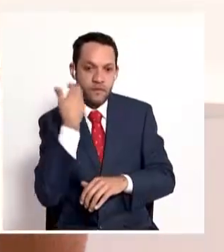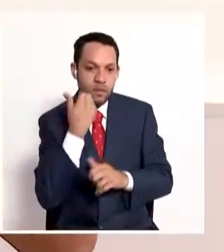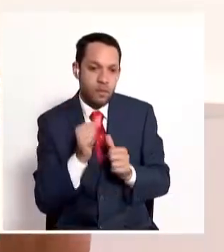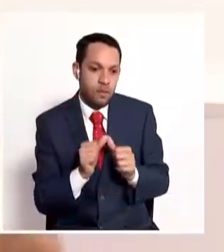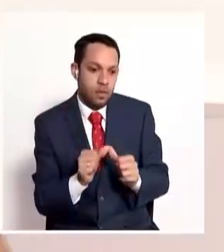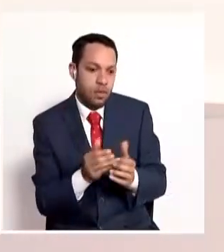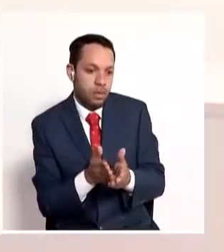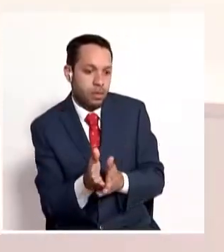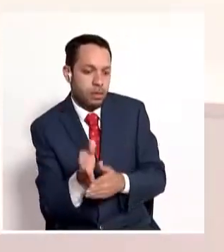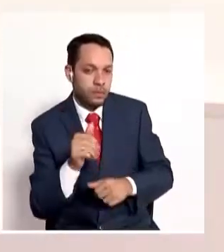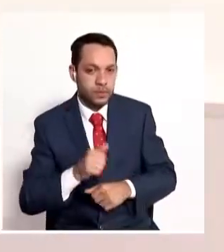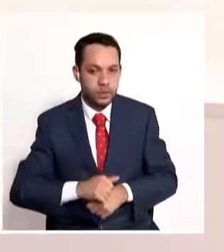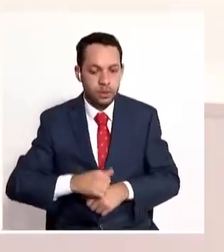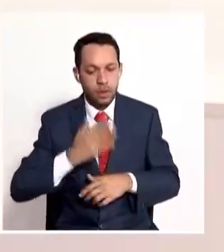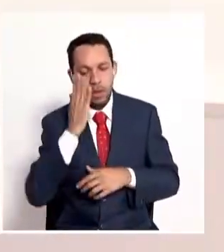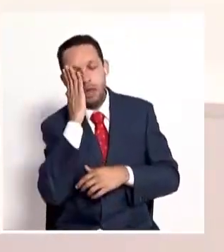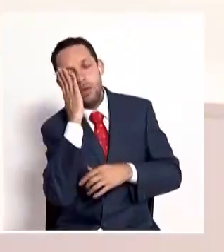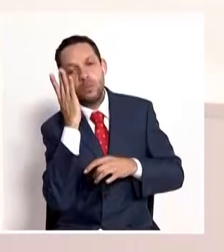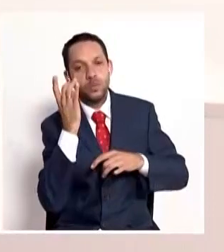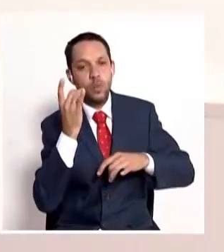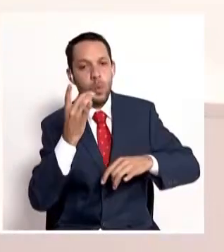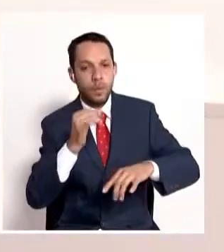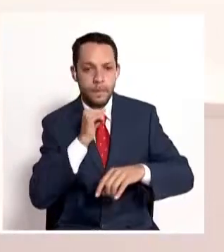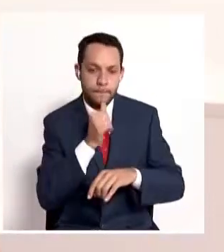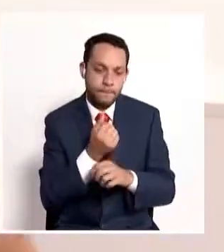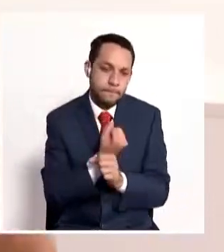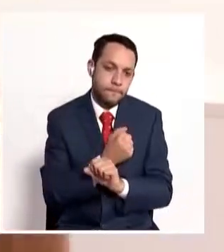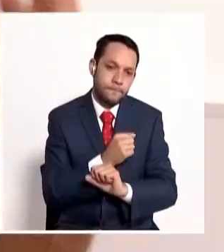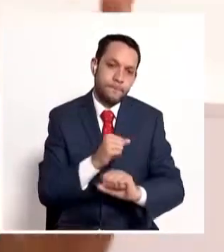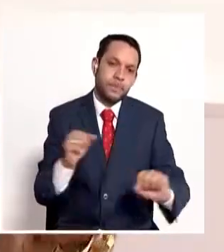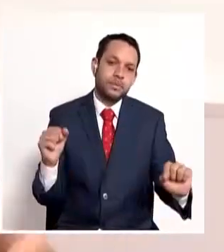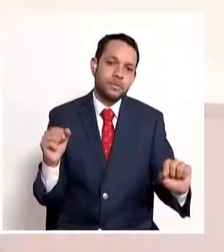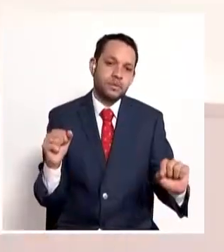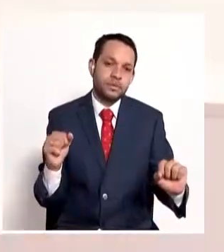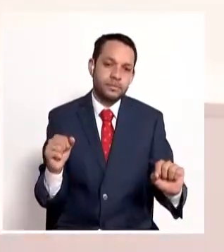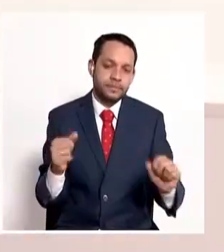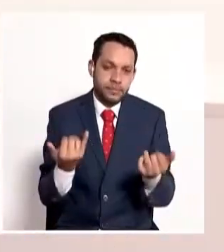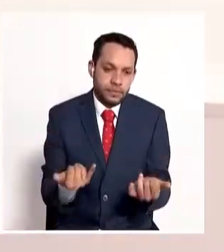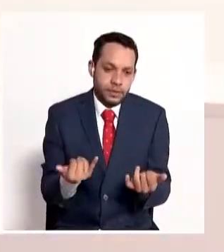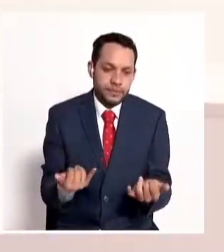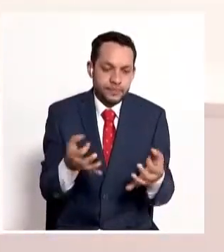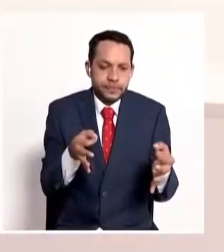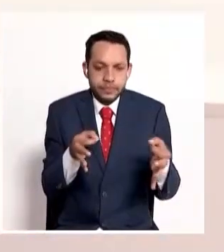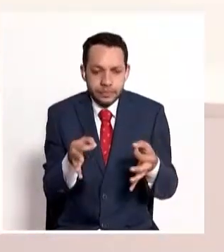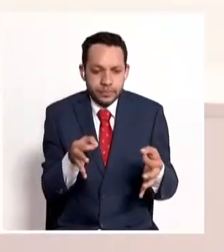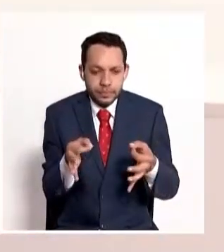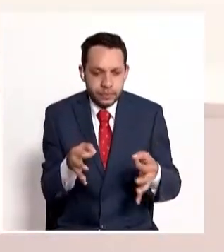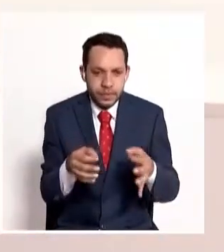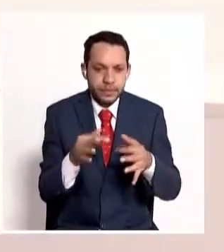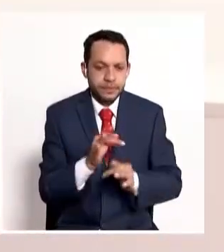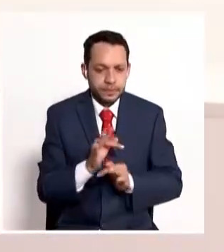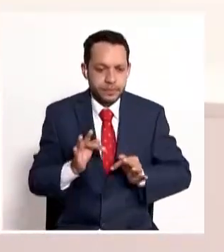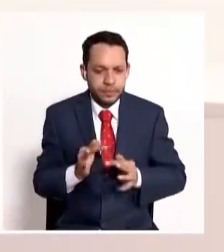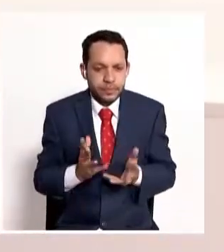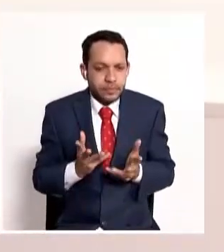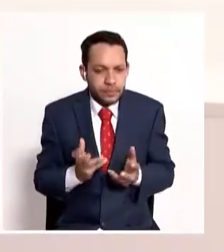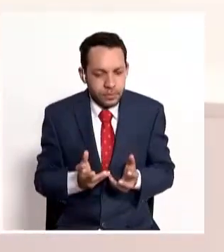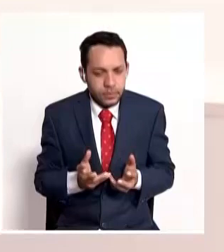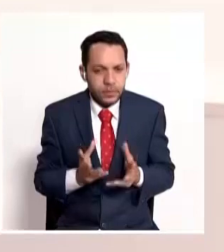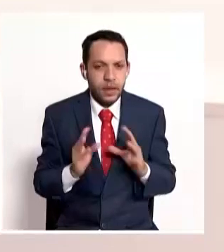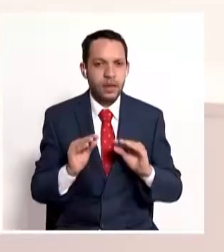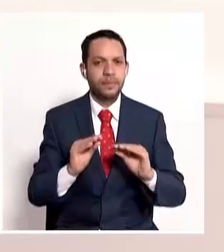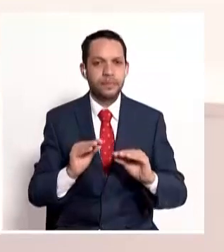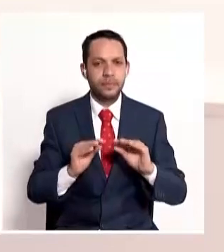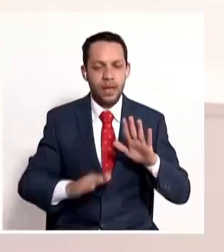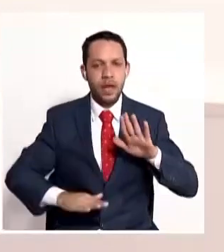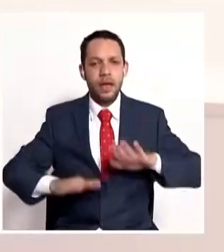costó un me acuesto con el dolor es triste eso pero hay muchas posibilidades terapéuticas que tenemos unos casos clínicos